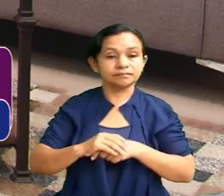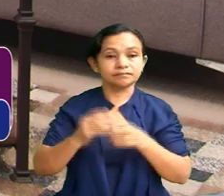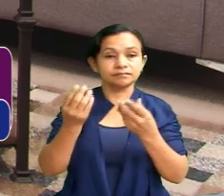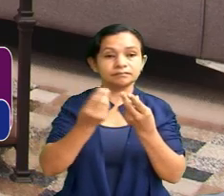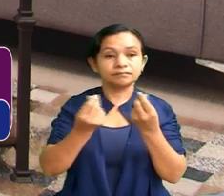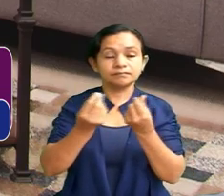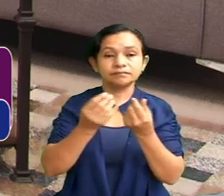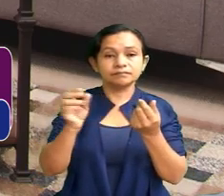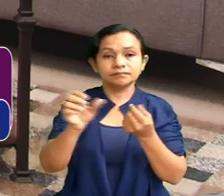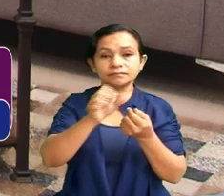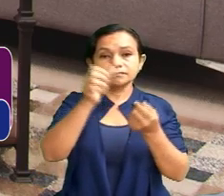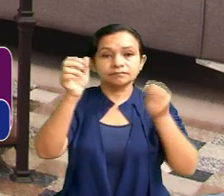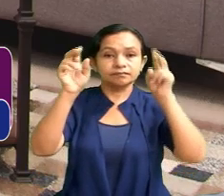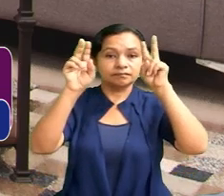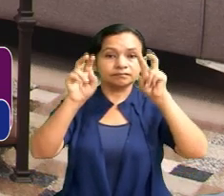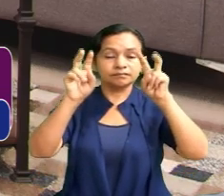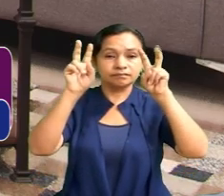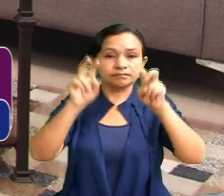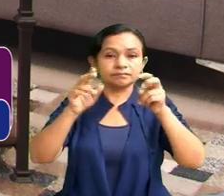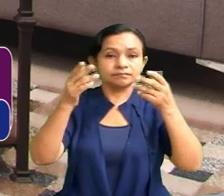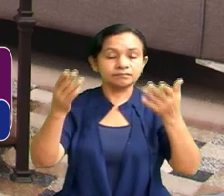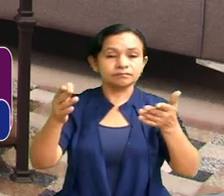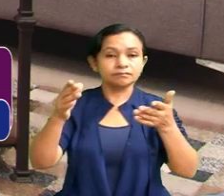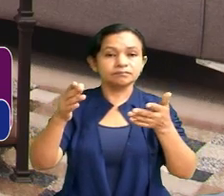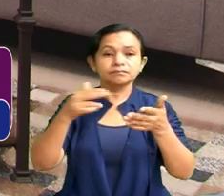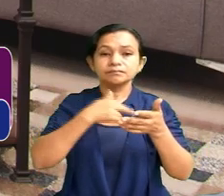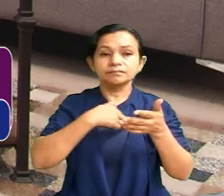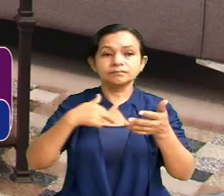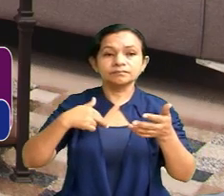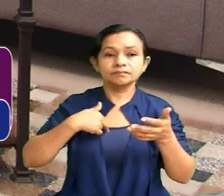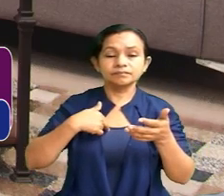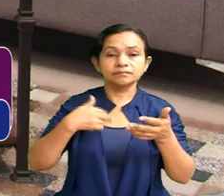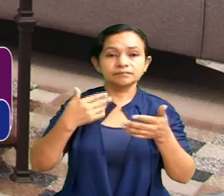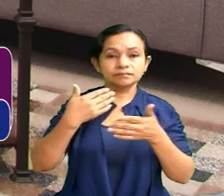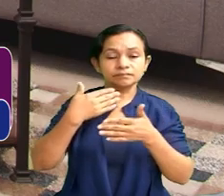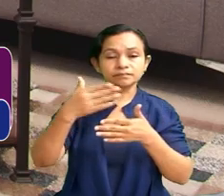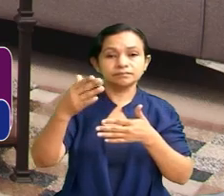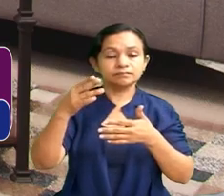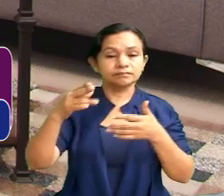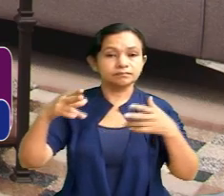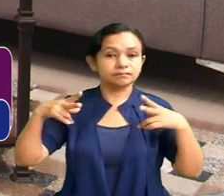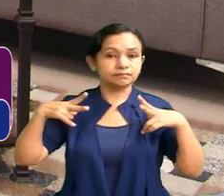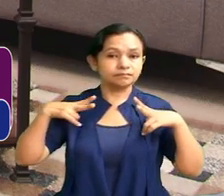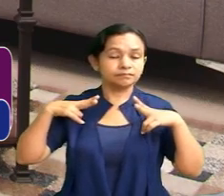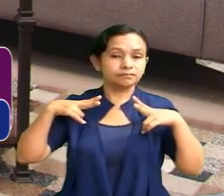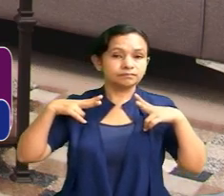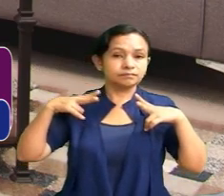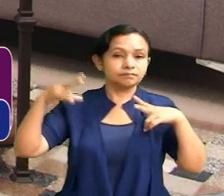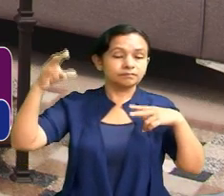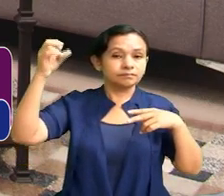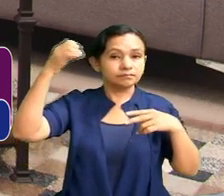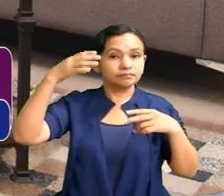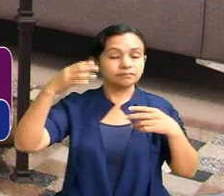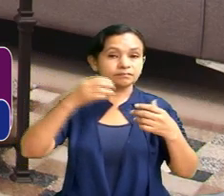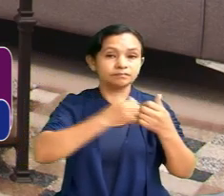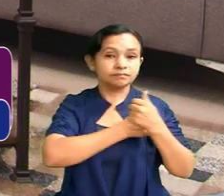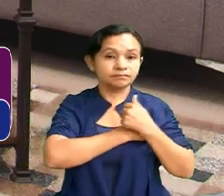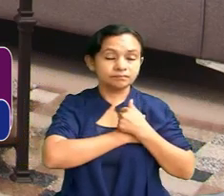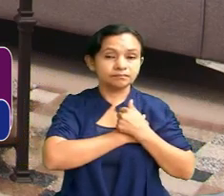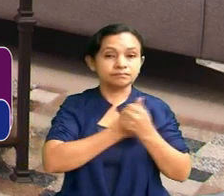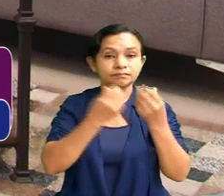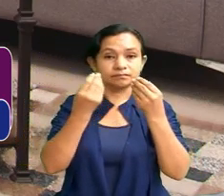que otros aspectos se estarán desarrollando a partir de la ejecución de cara al plan verano amor si bien es cierto desde que usted pues no ha abordado